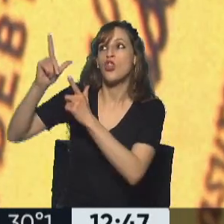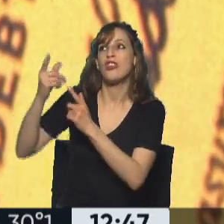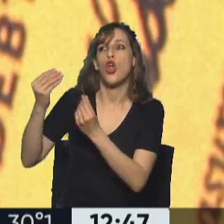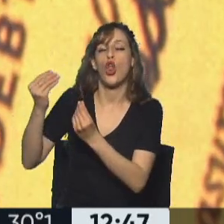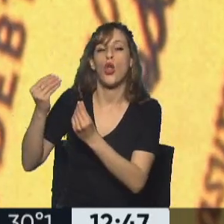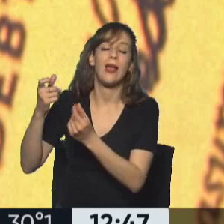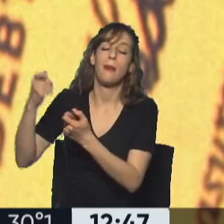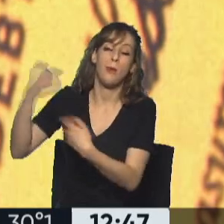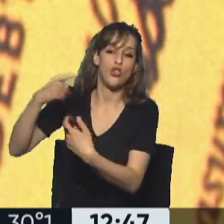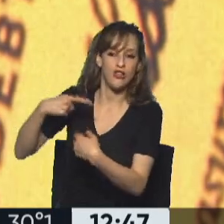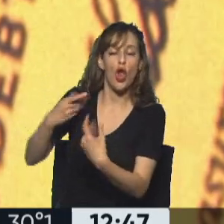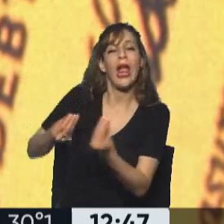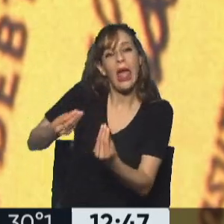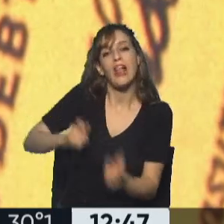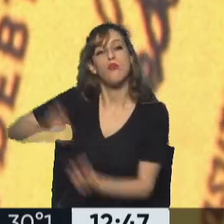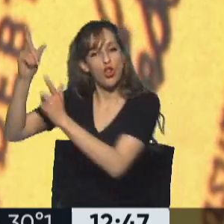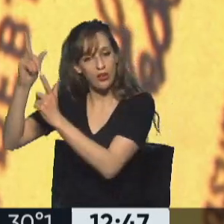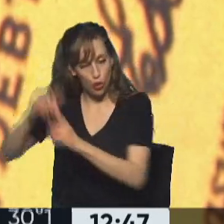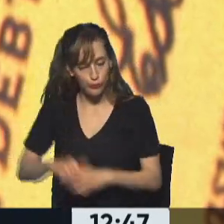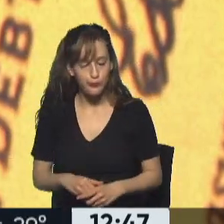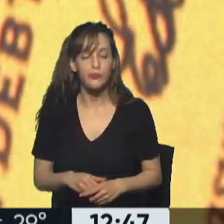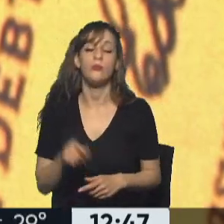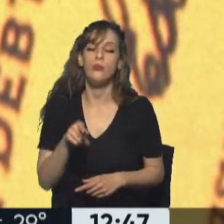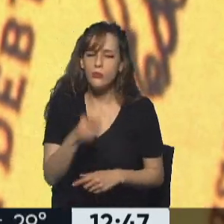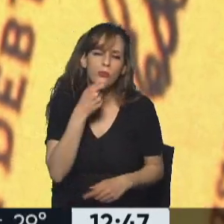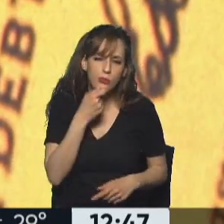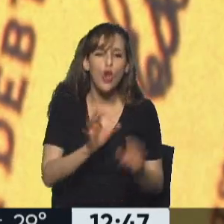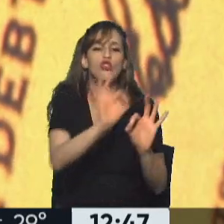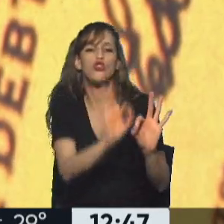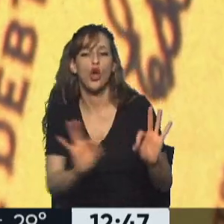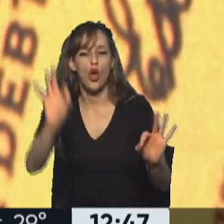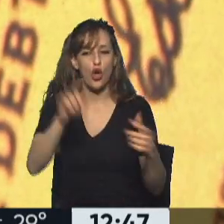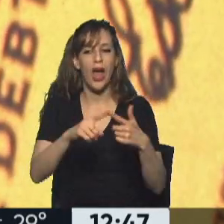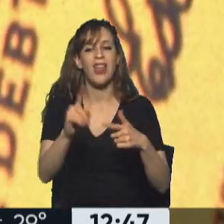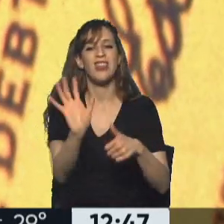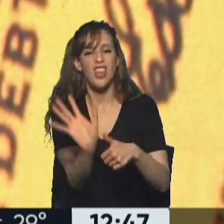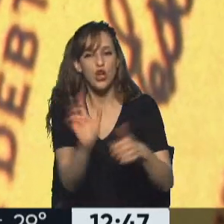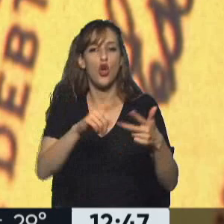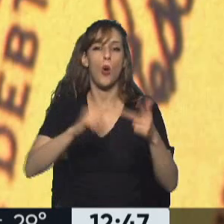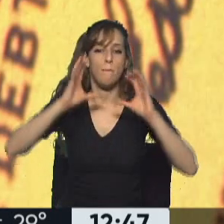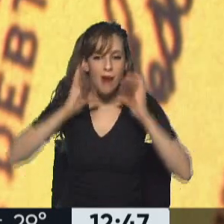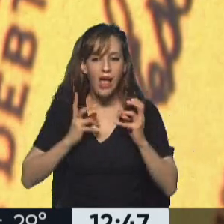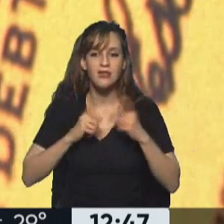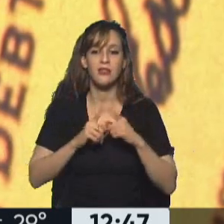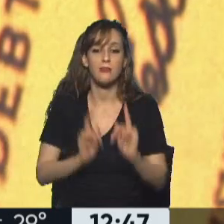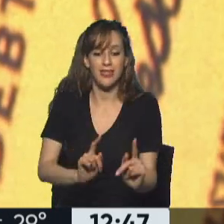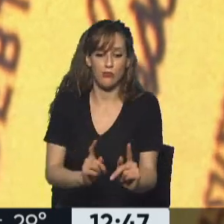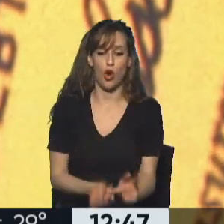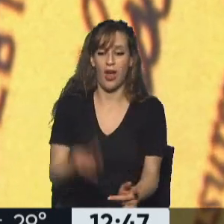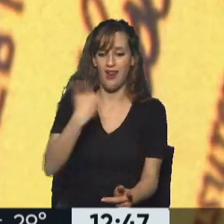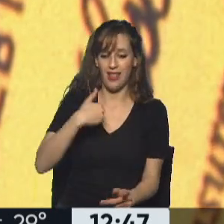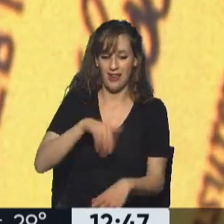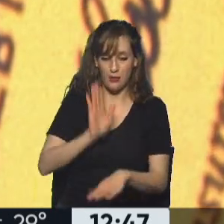internacionales de las commodities por ejemplo soja trigo maíz todo lo que argentina exporta que por cierto